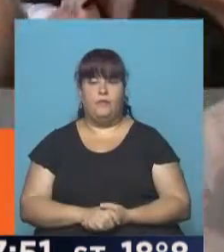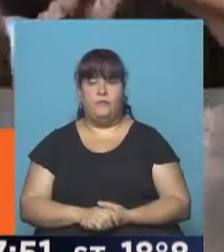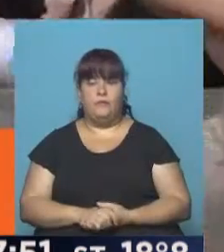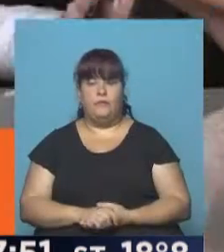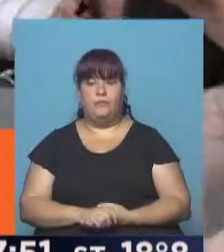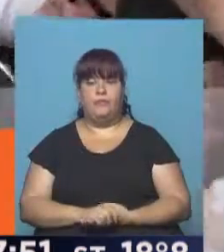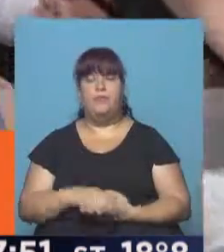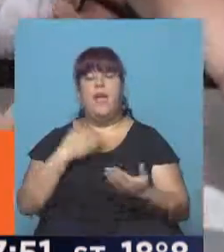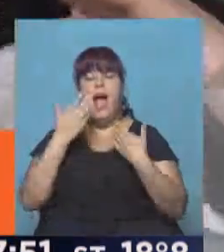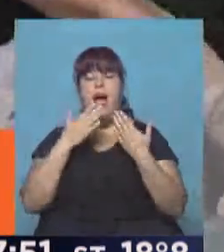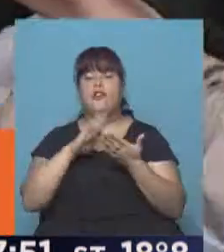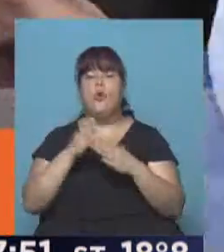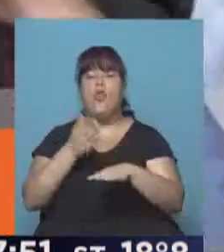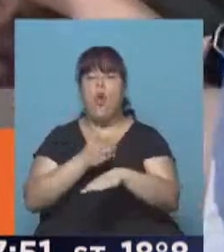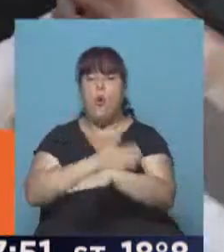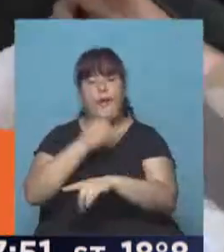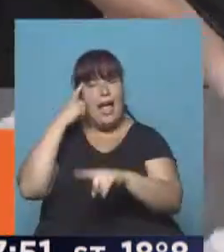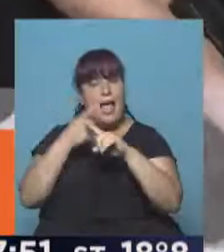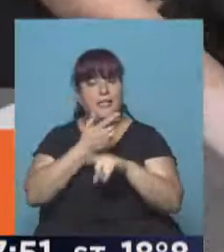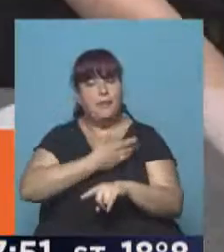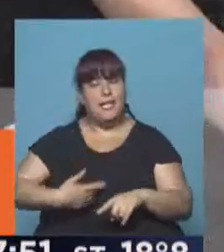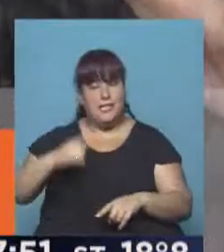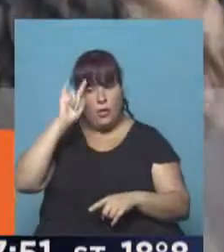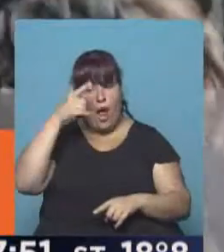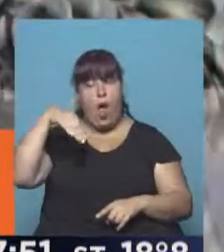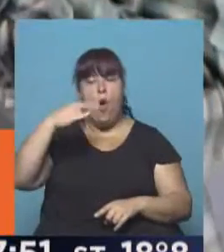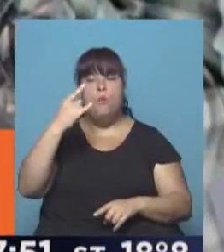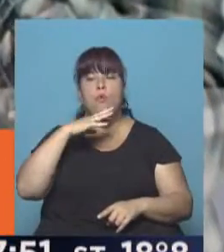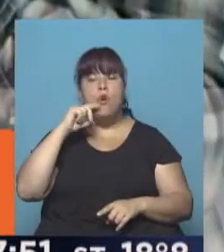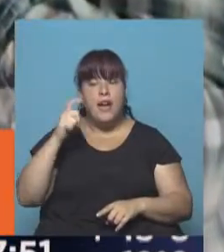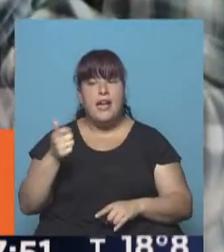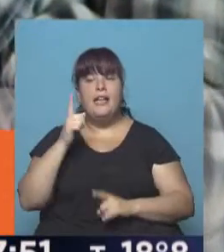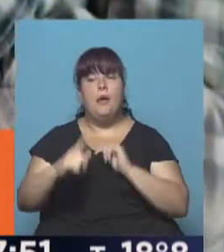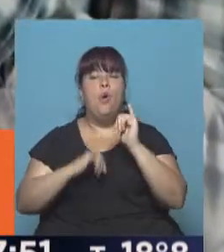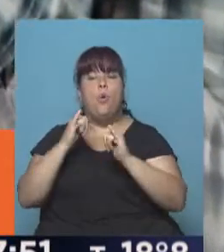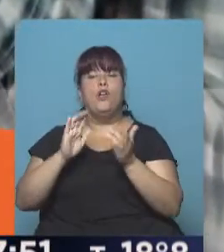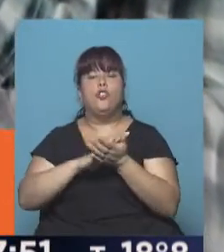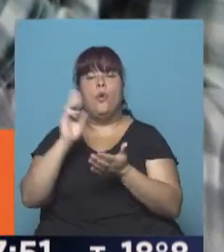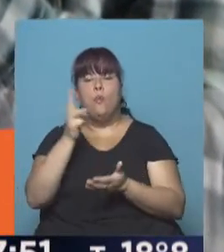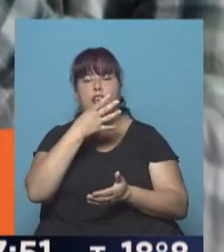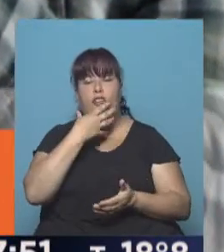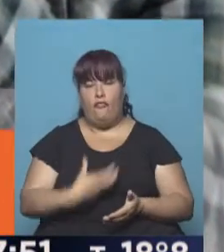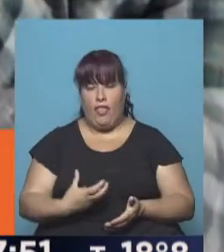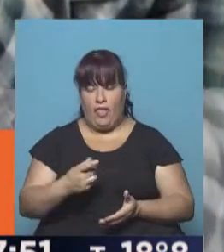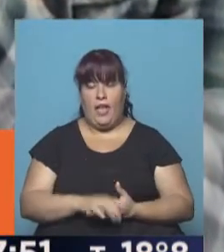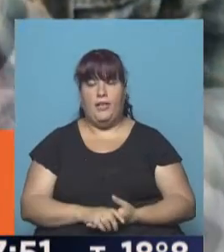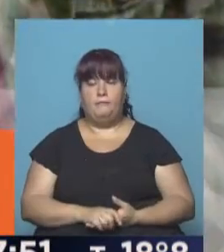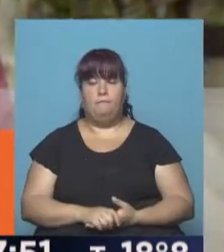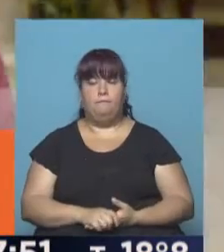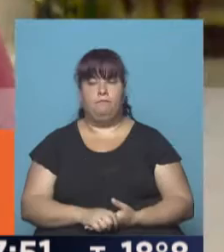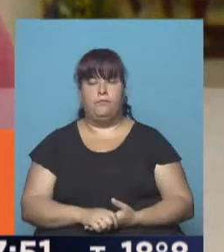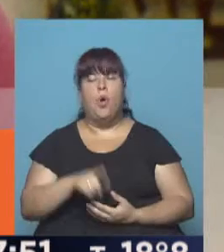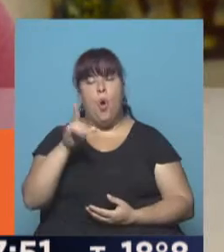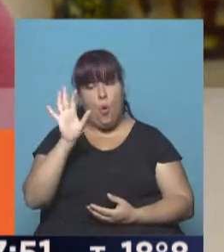grandioso. Habló del documental sobre el expresidente de Uruguay, Pepe Mujica, y se refirió a la muerte de Fidel Castro.